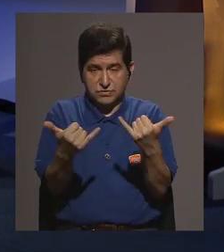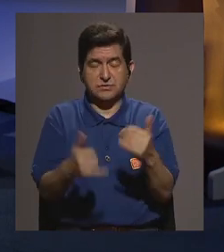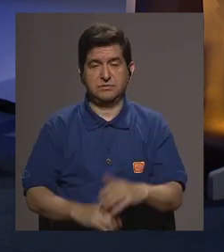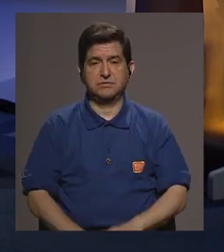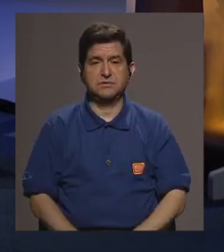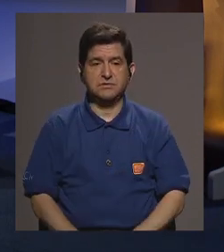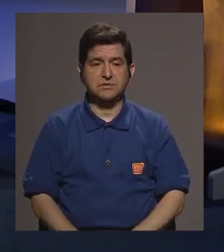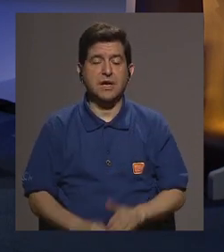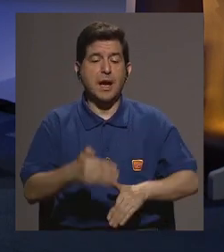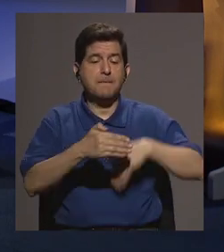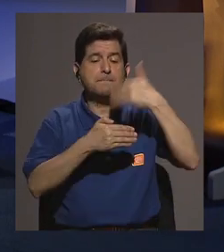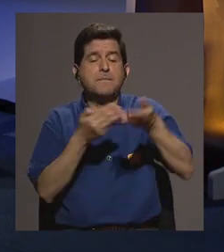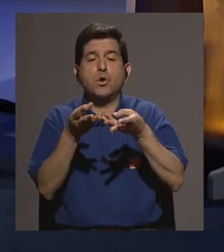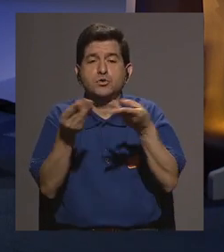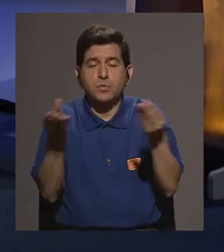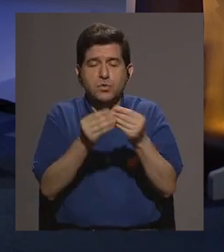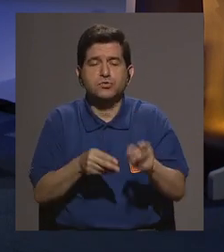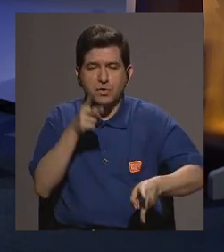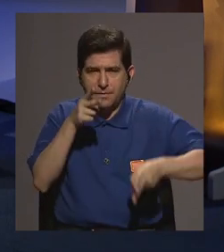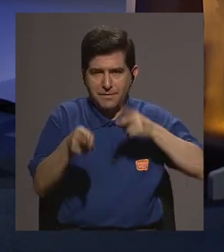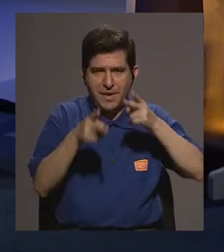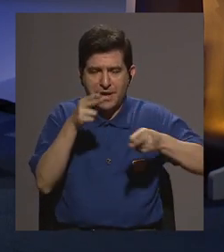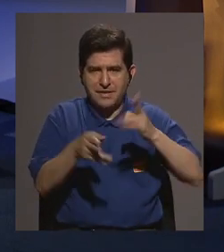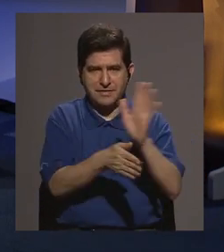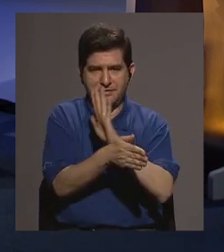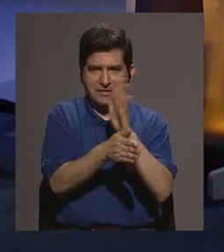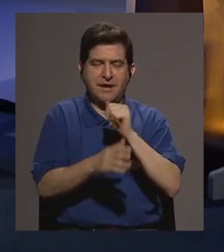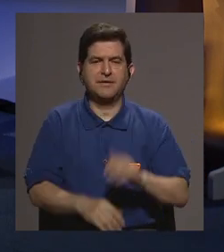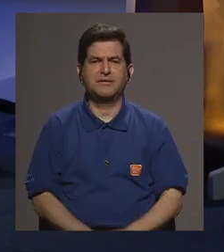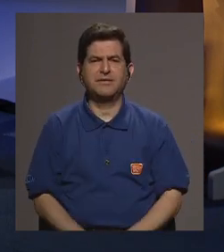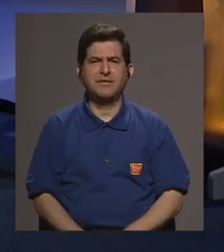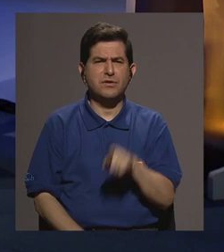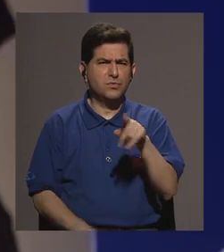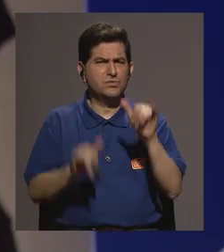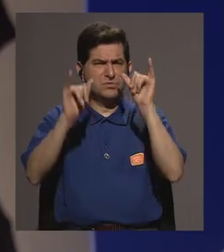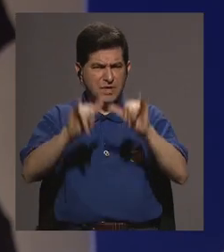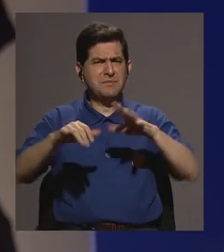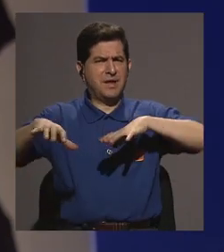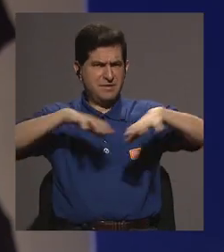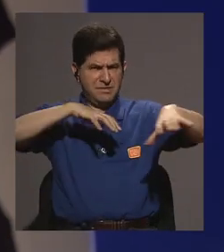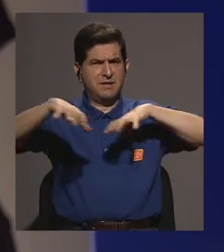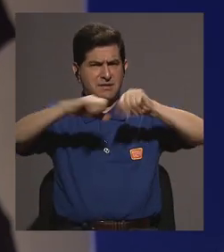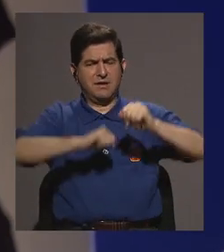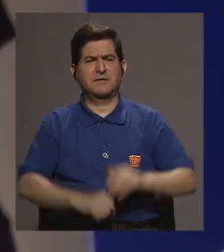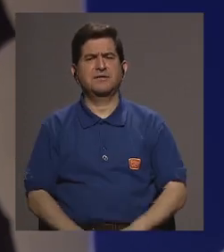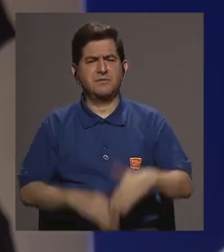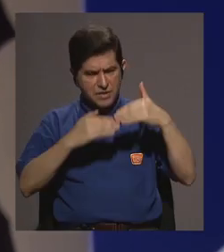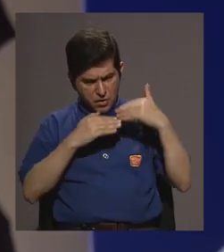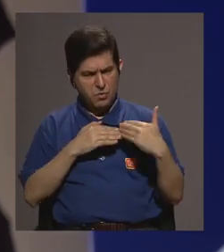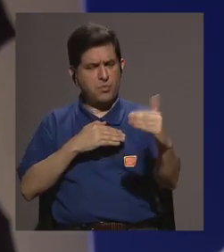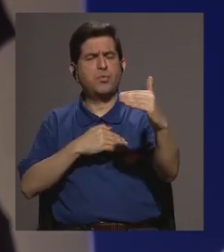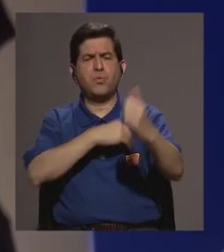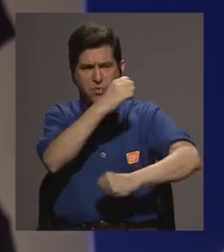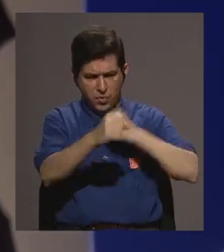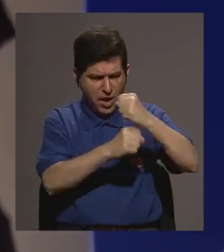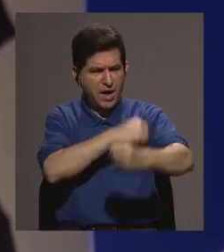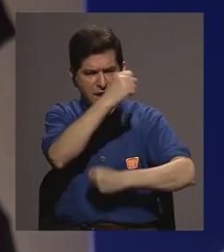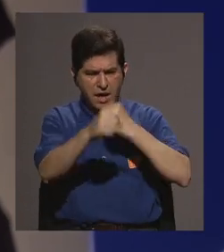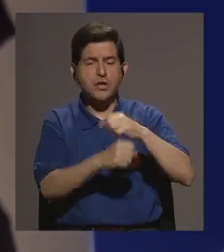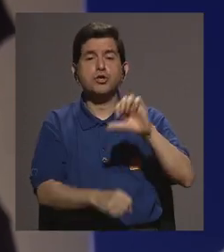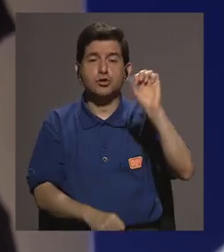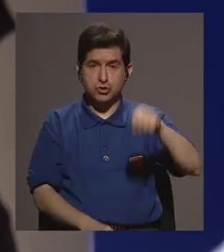ya la post-producción lo que fue la edición de la película que te has mantenido muy activo por bastantes años